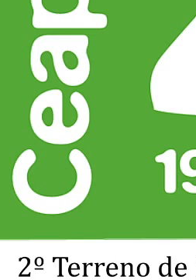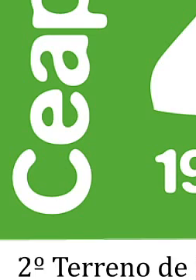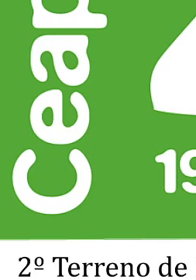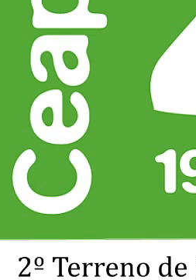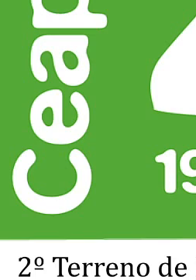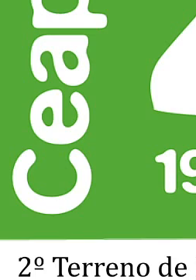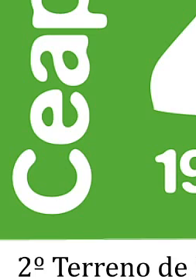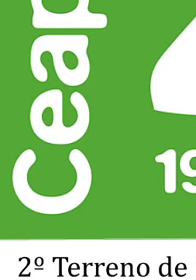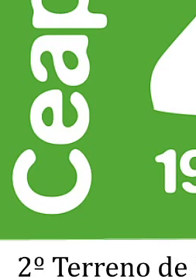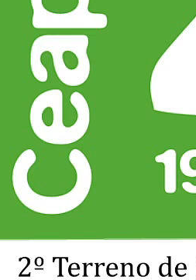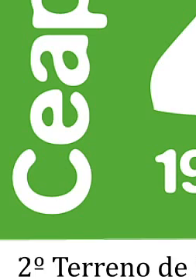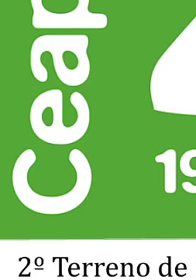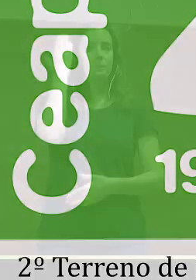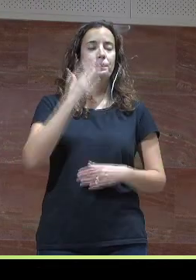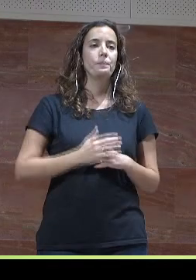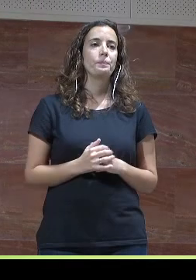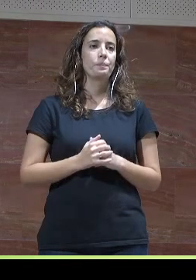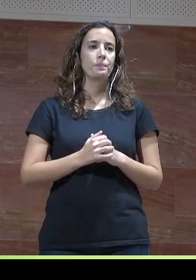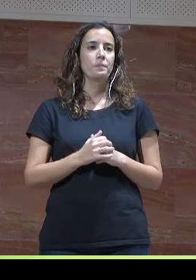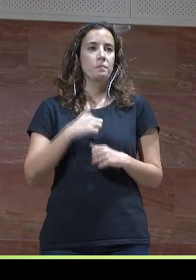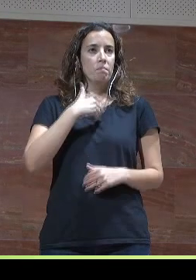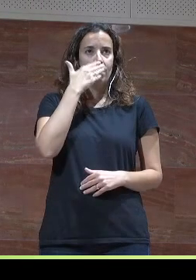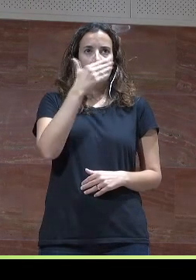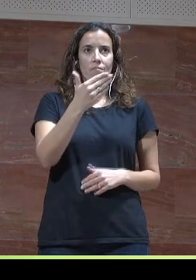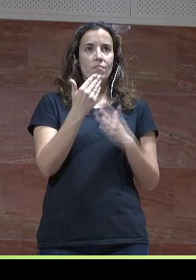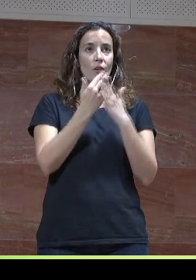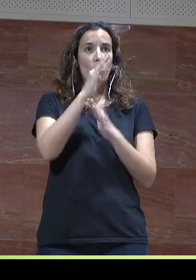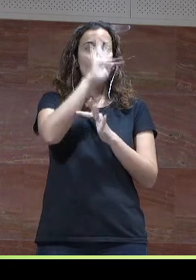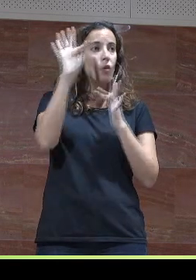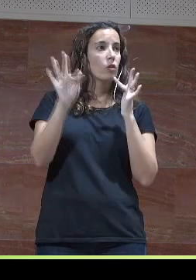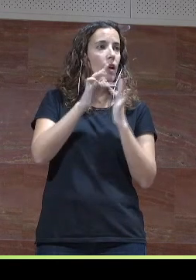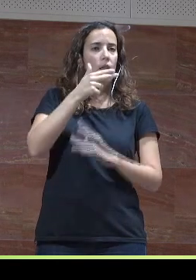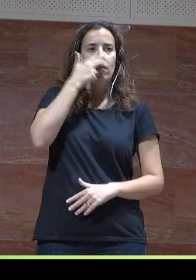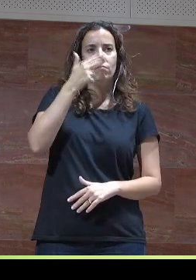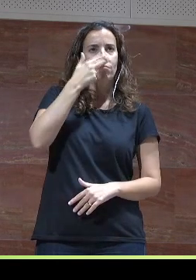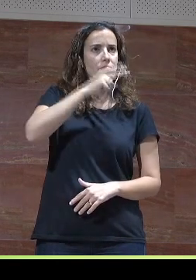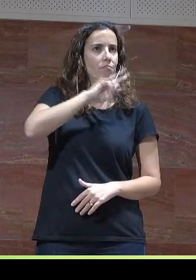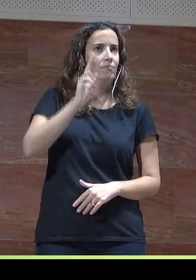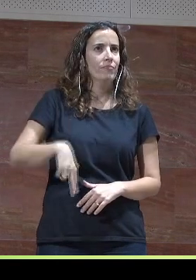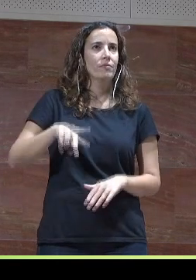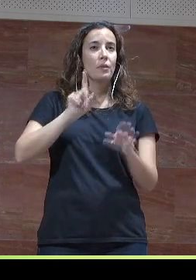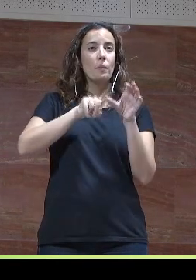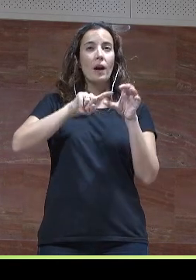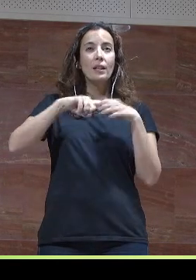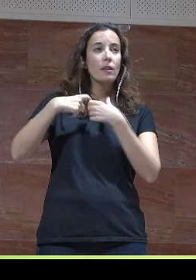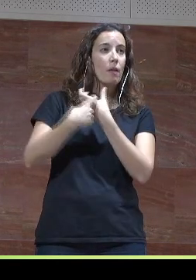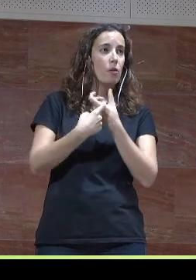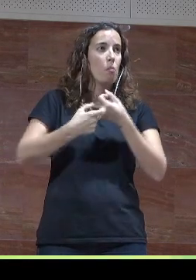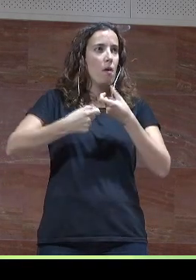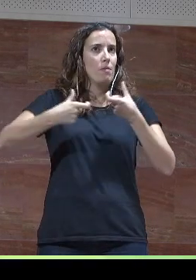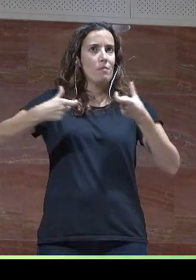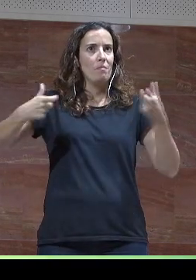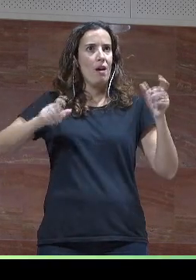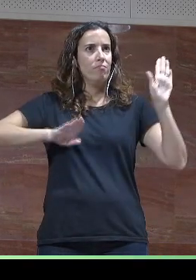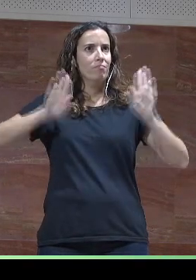Hola, buenos días. La verdad es que la jornada está siendo muy interesante y el nivel de participación cada vez es mayor,